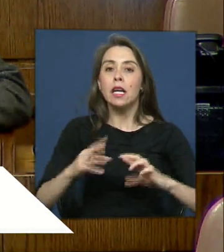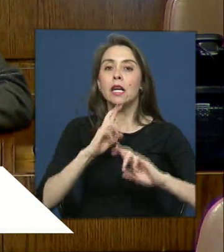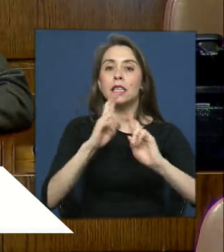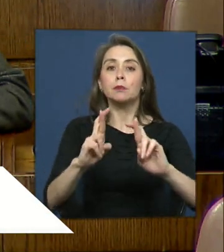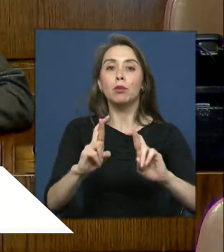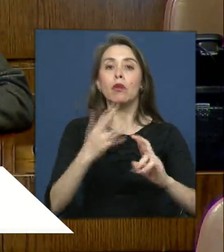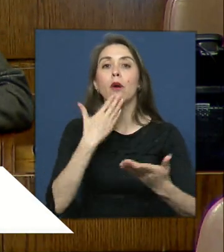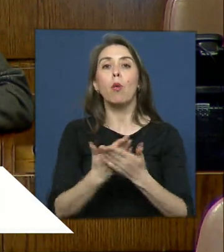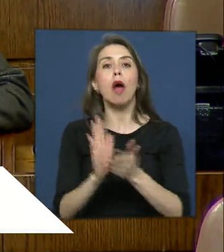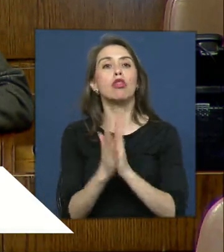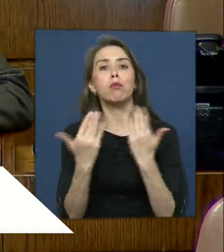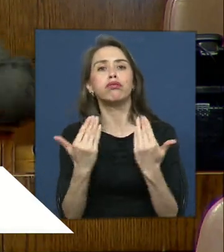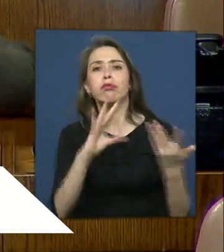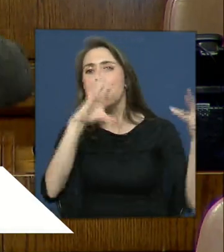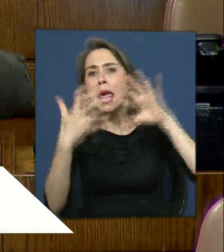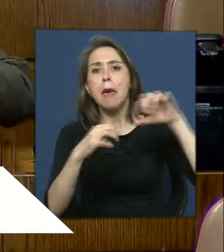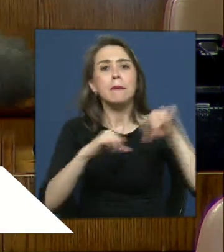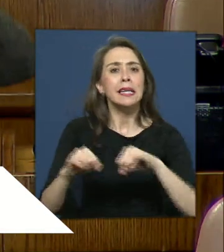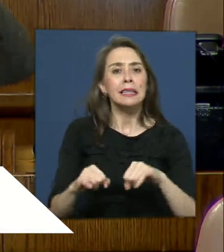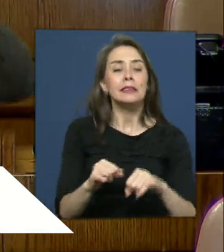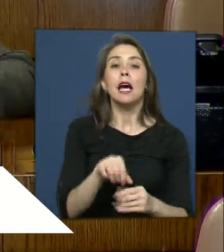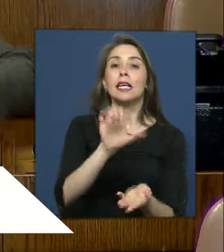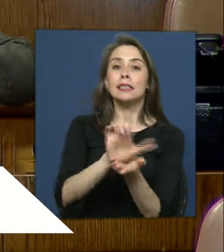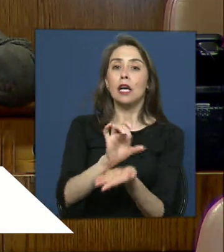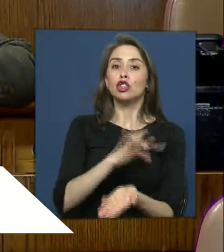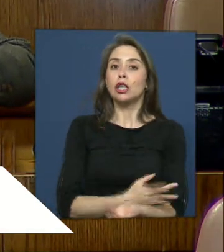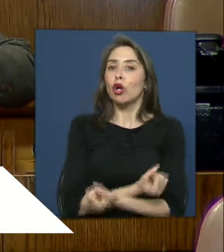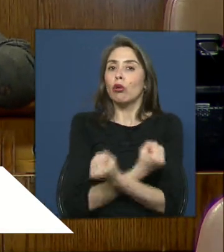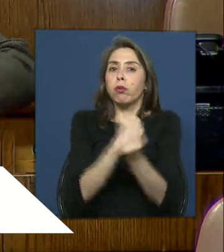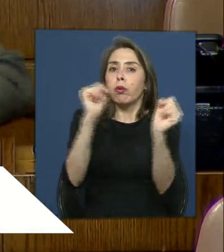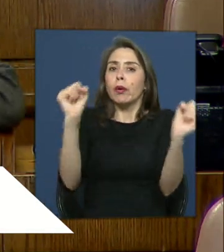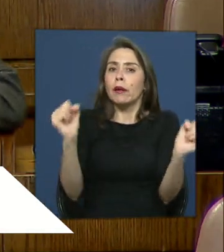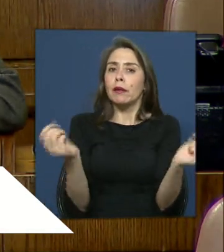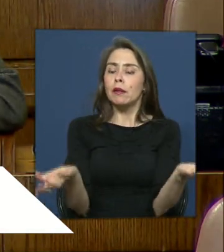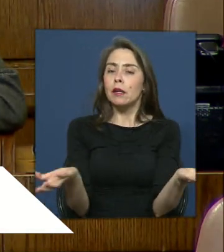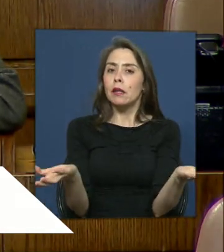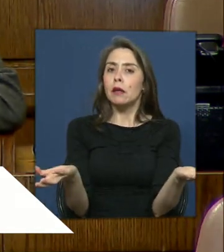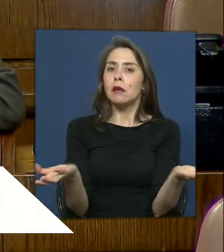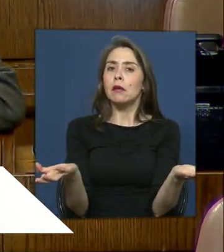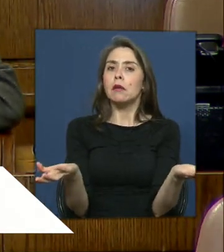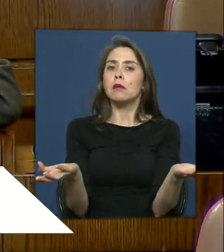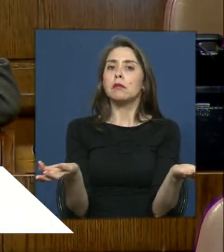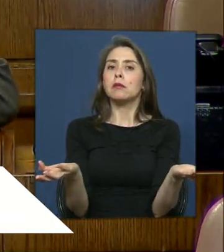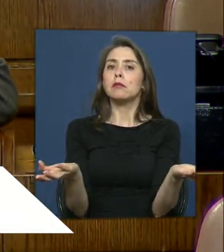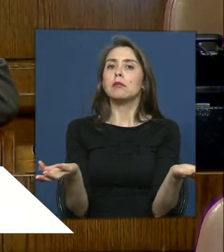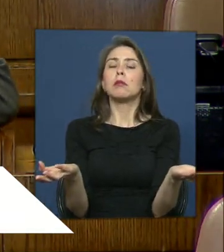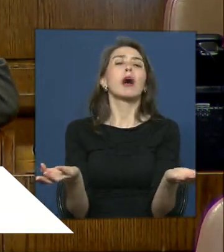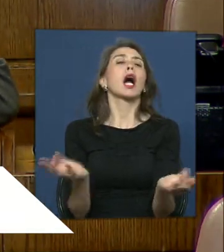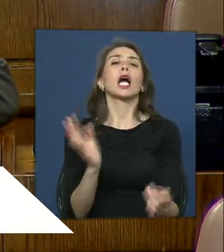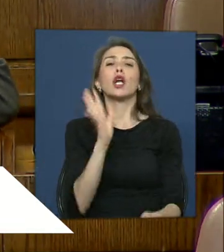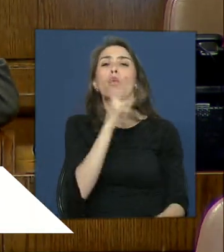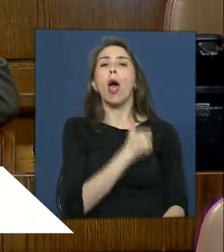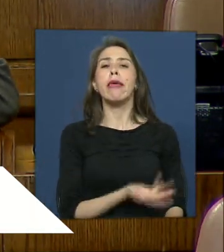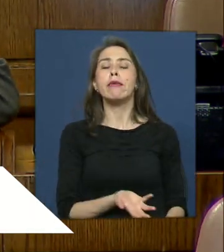a las emergencias. El Estado chileno no puede darse el lujo de no